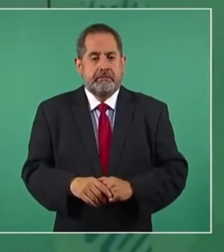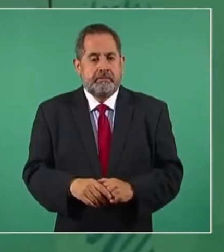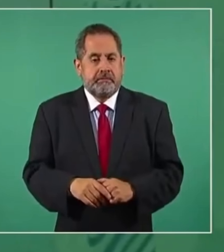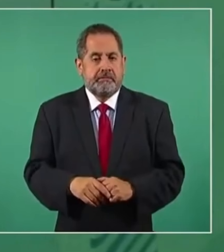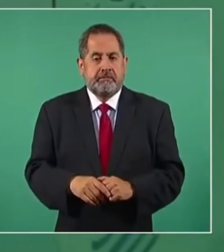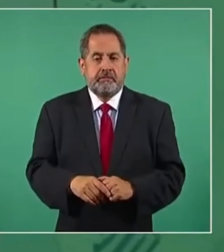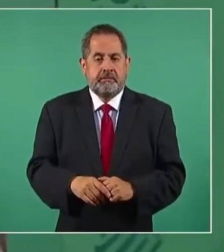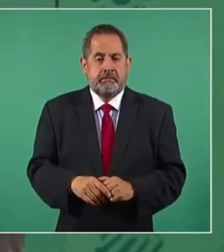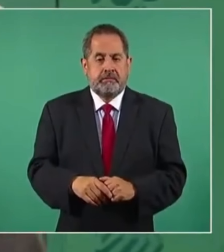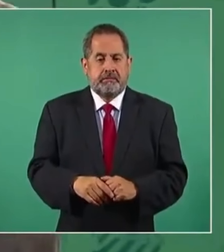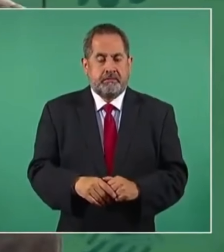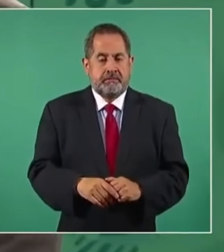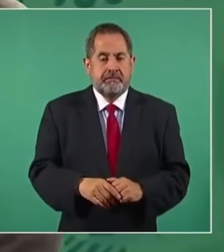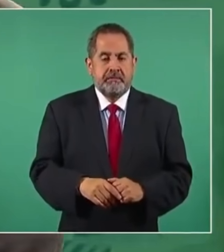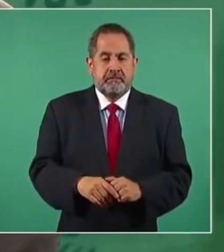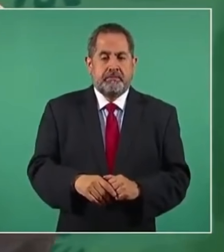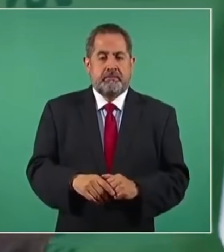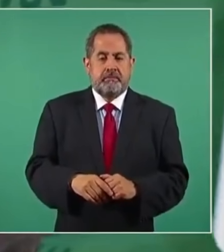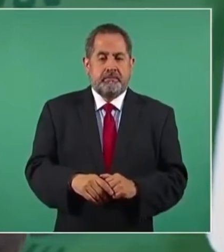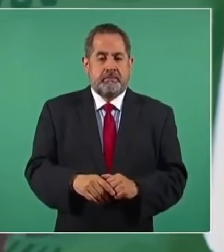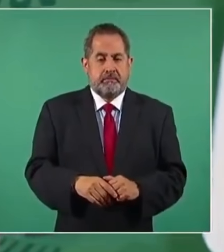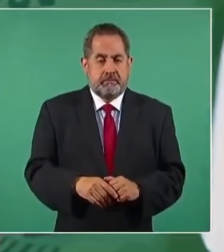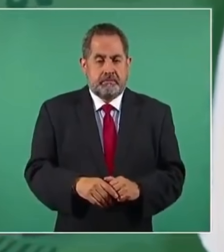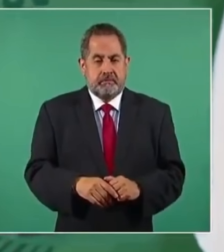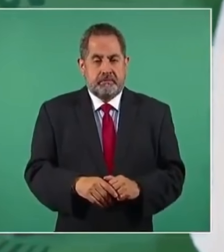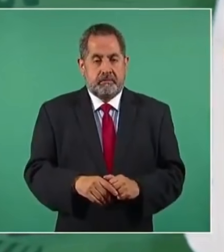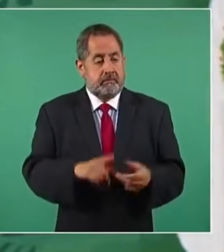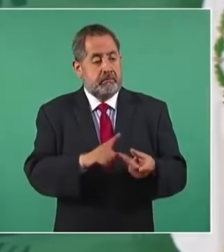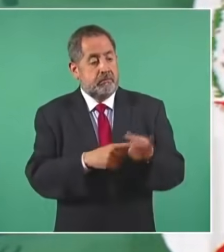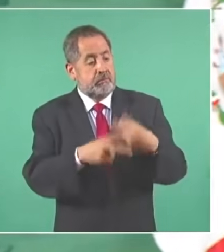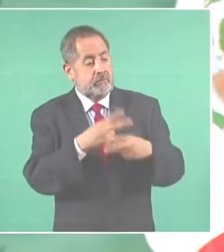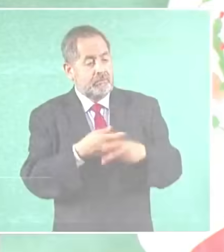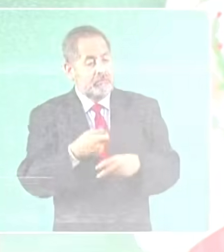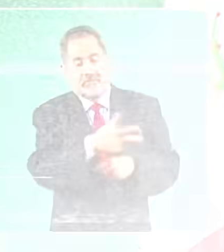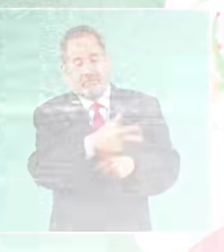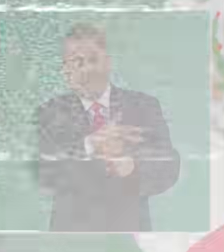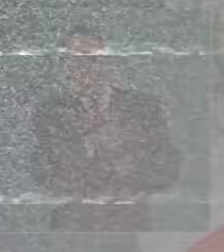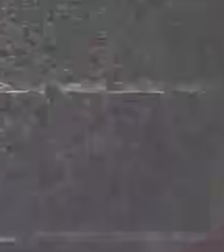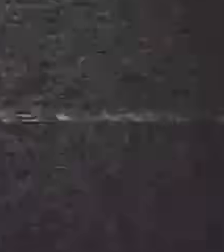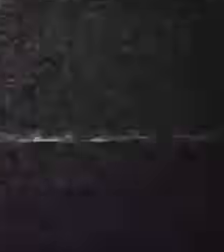un retoño del franquismo.